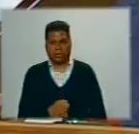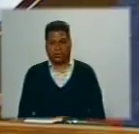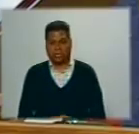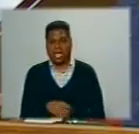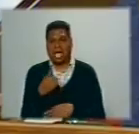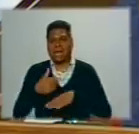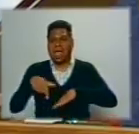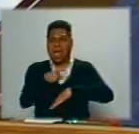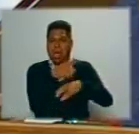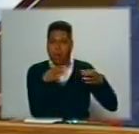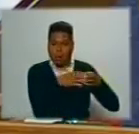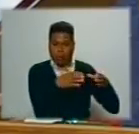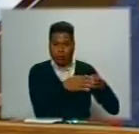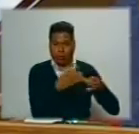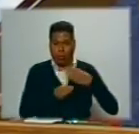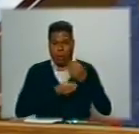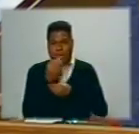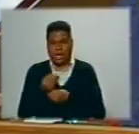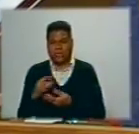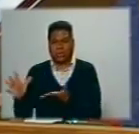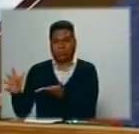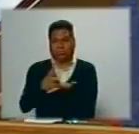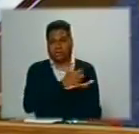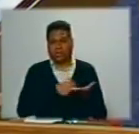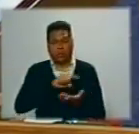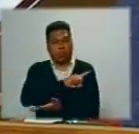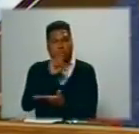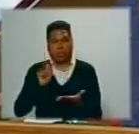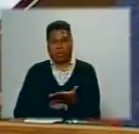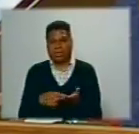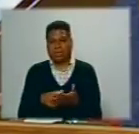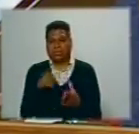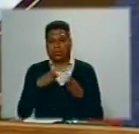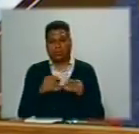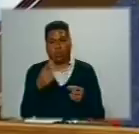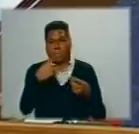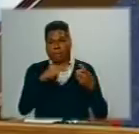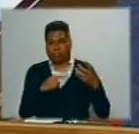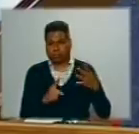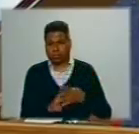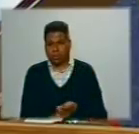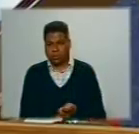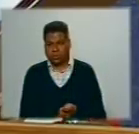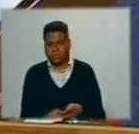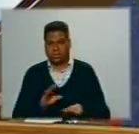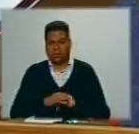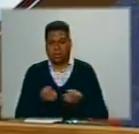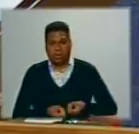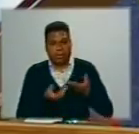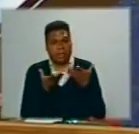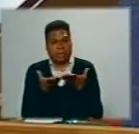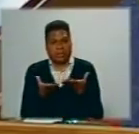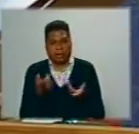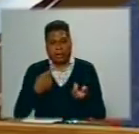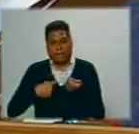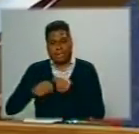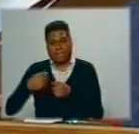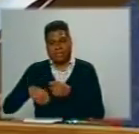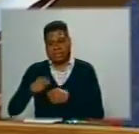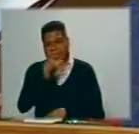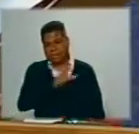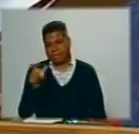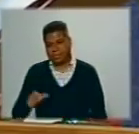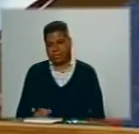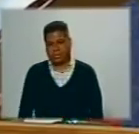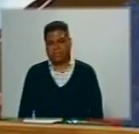realizará lo conducente para el retiro inmediato de dicho producto y la prohibición de ponerlo a disposición de las personas, sin